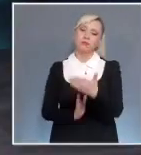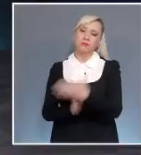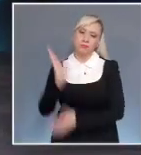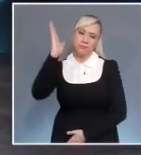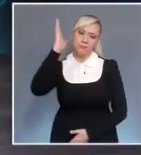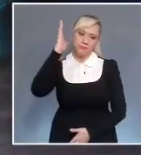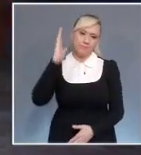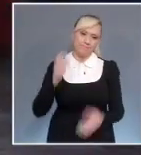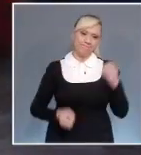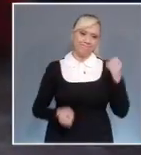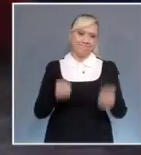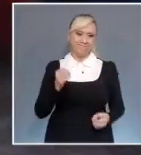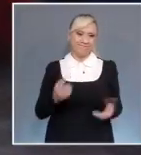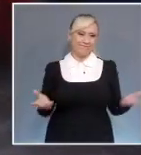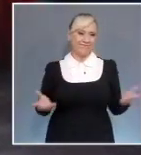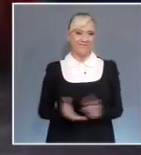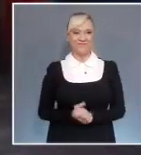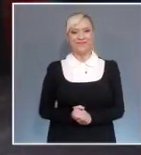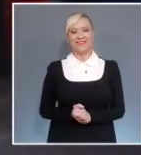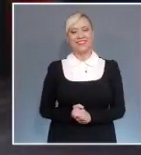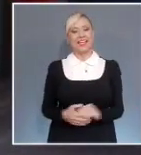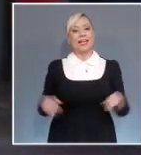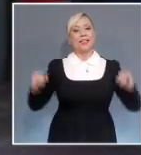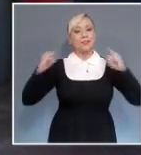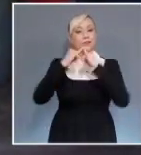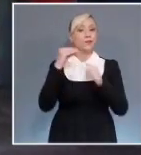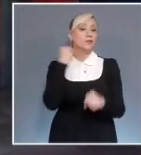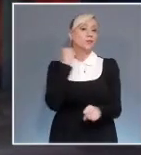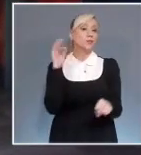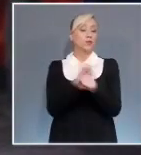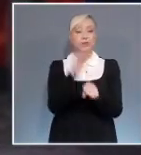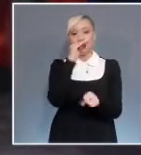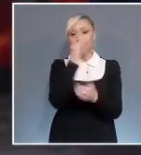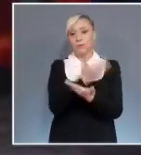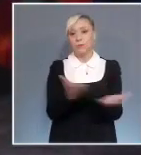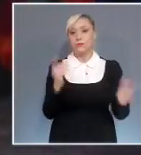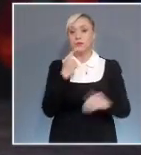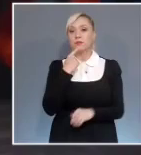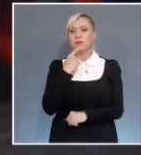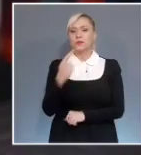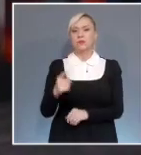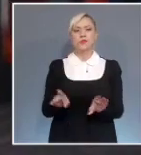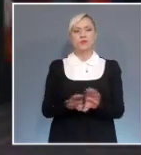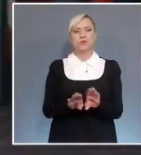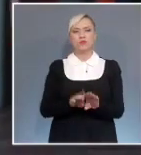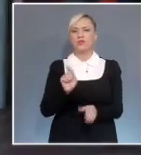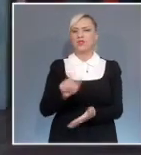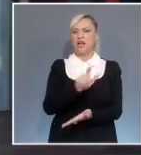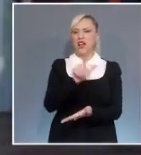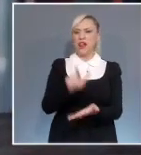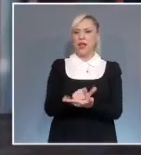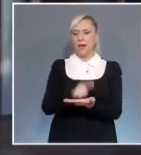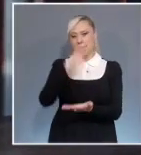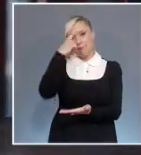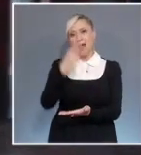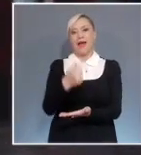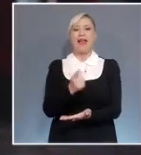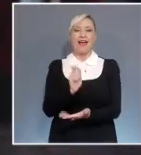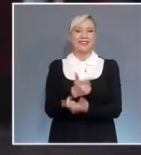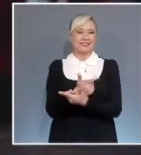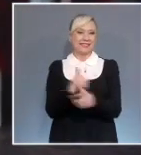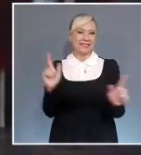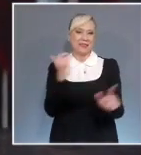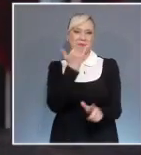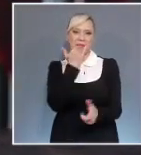La Defensoría Pública Federal dio a conocer que las liberaciones que logró a través de la ley de amnistía, en el 92% de los casos